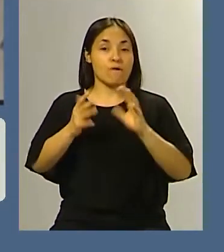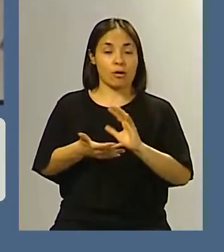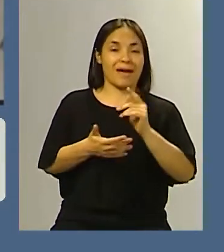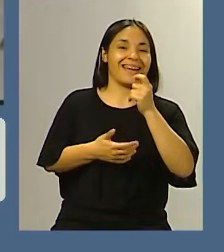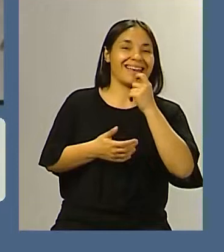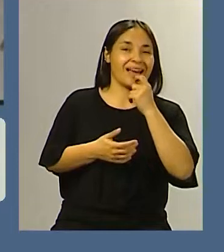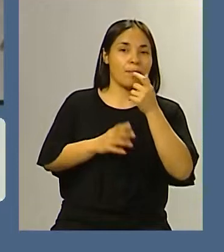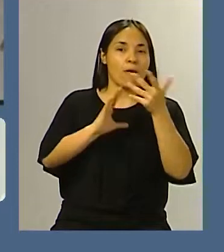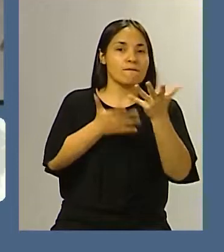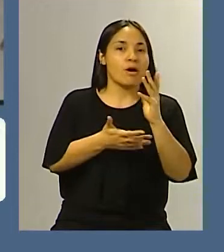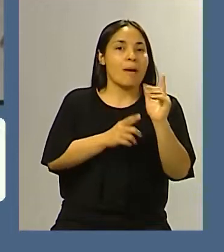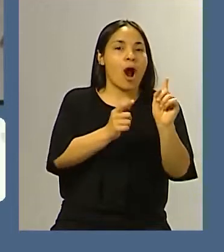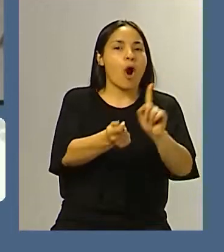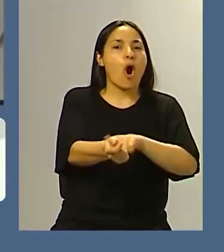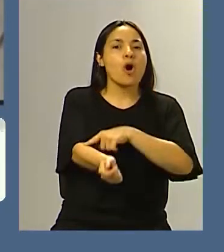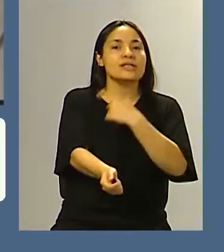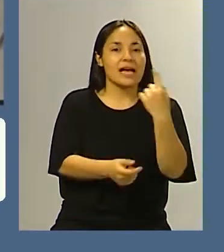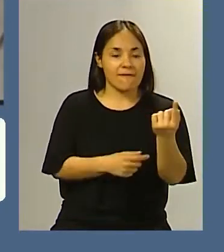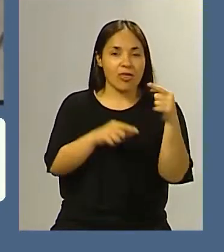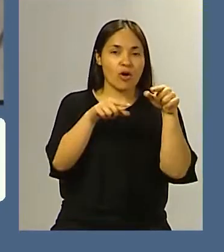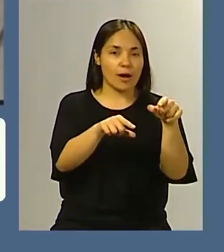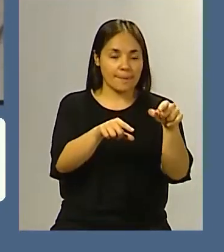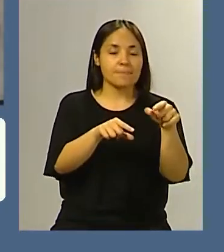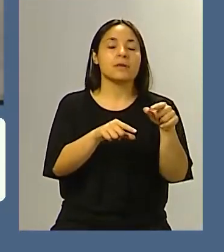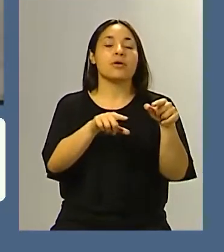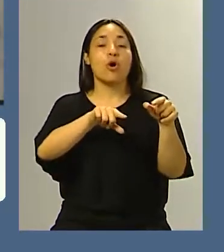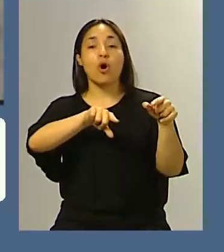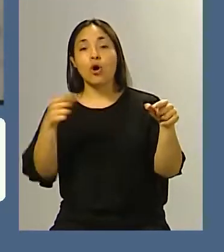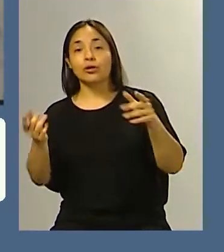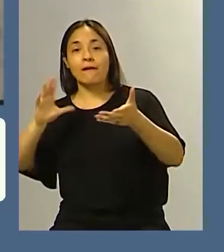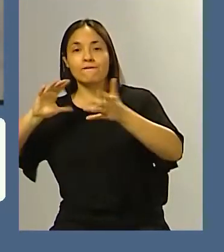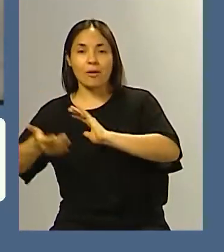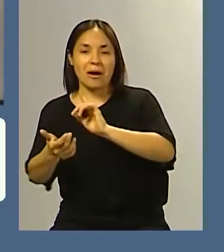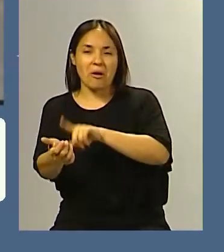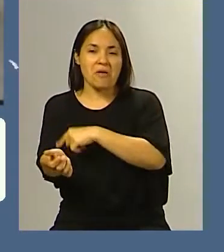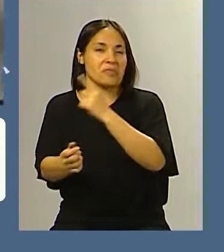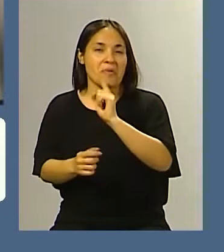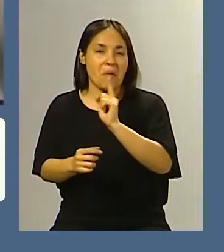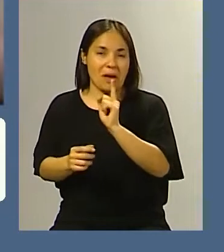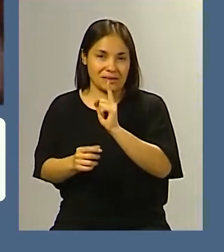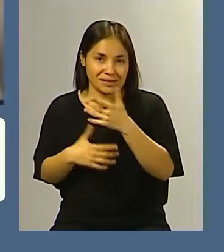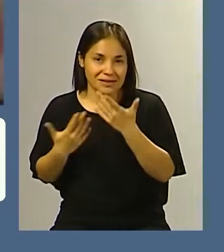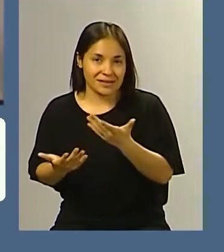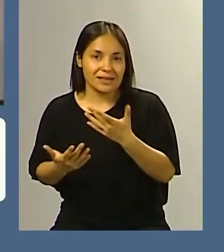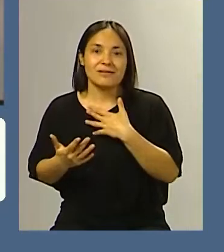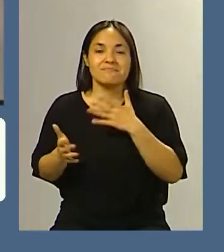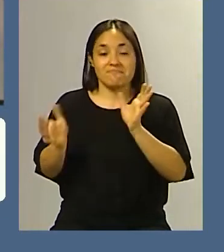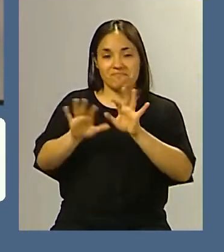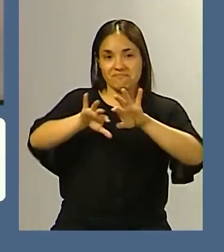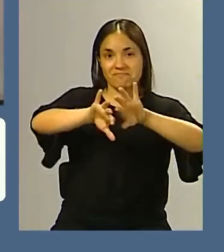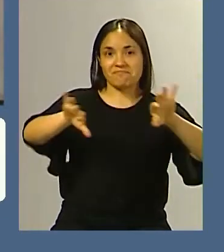como más conservadora y otra forma que no lo es tanto, entonces también tenemos un variopinto de posiciones.